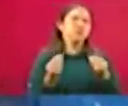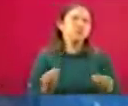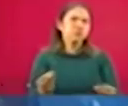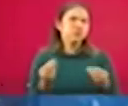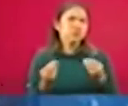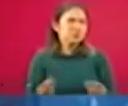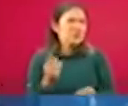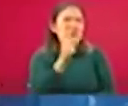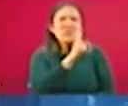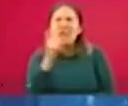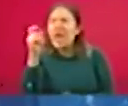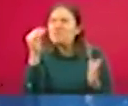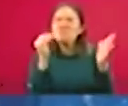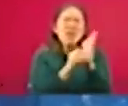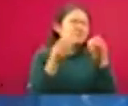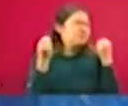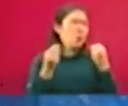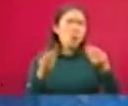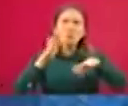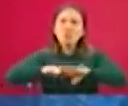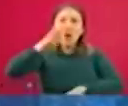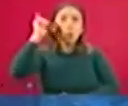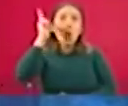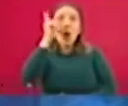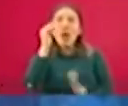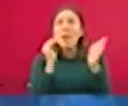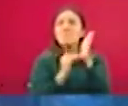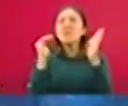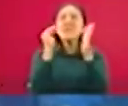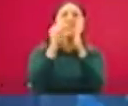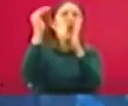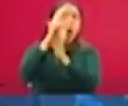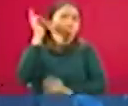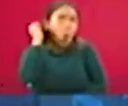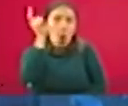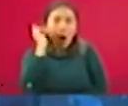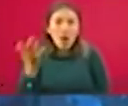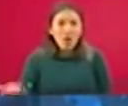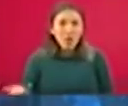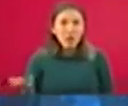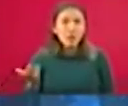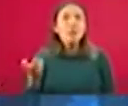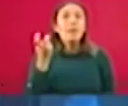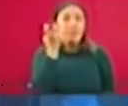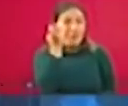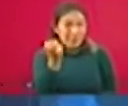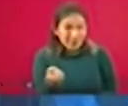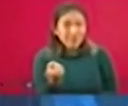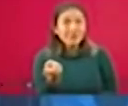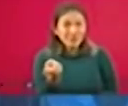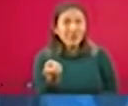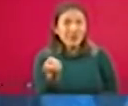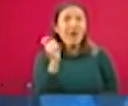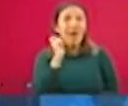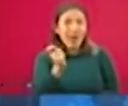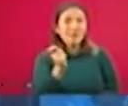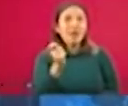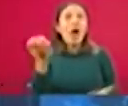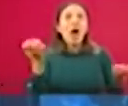el estudio epidemiológico, la historia de haber tenido posiblemente exposición a una persona conocida, confirmada con COVID,